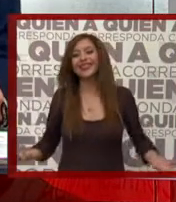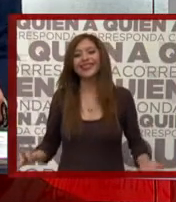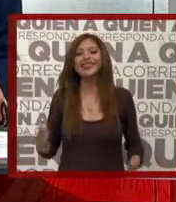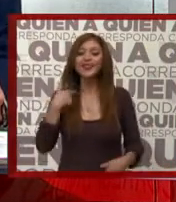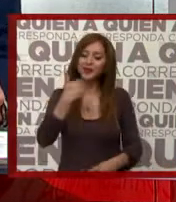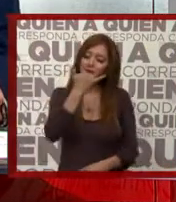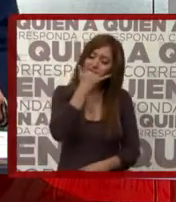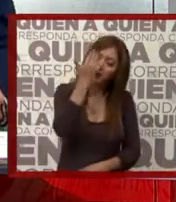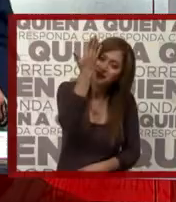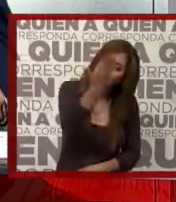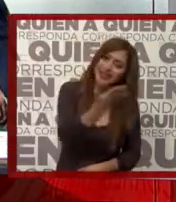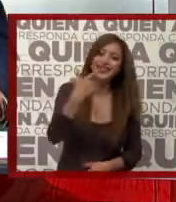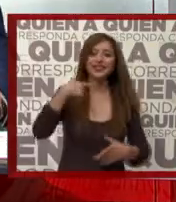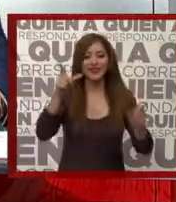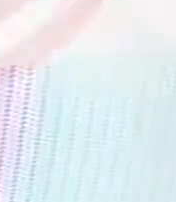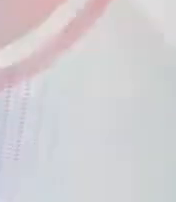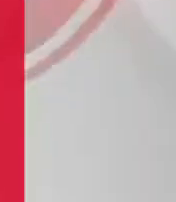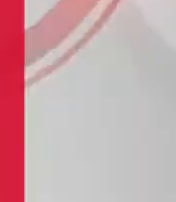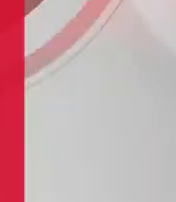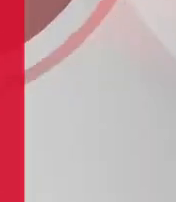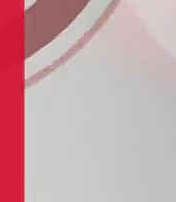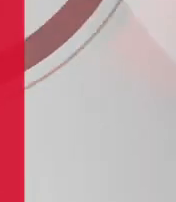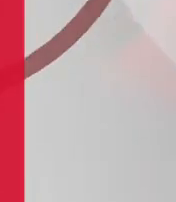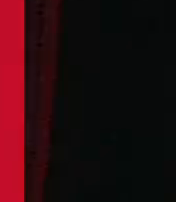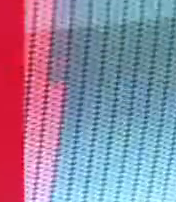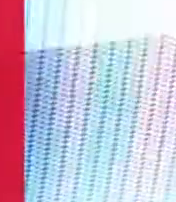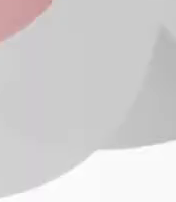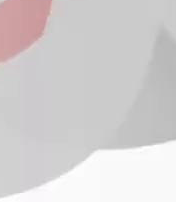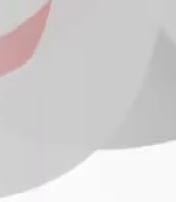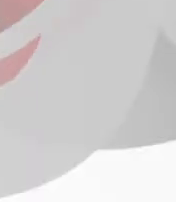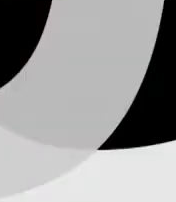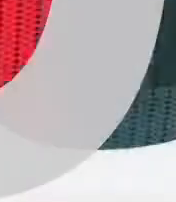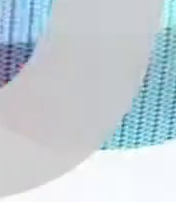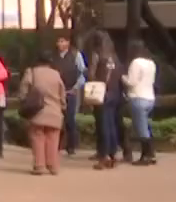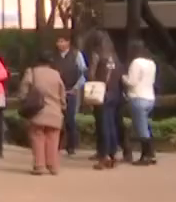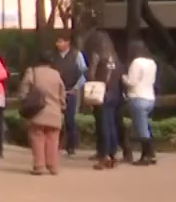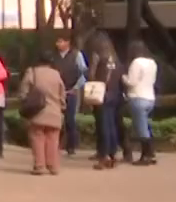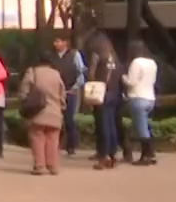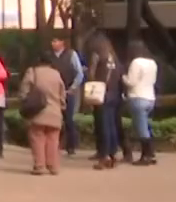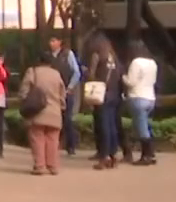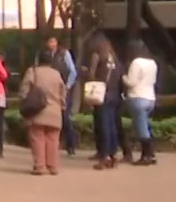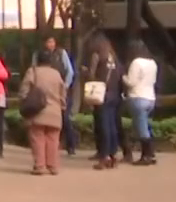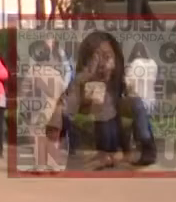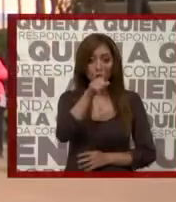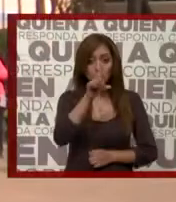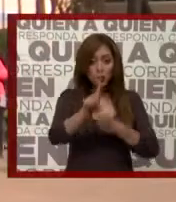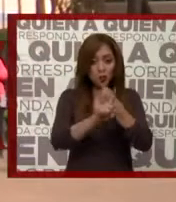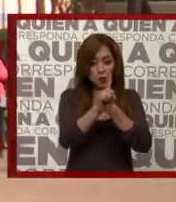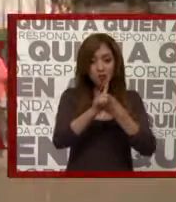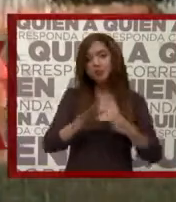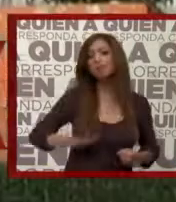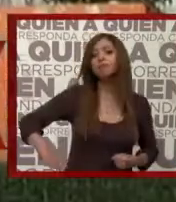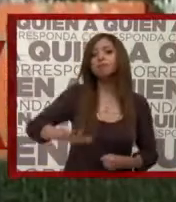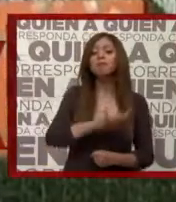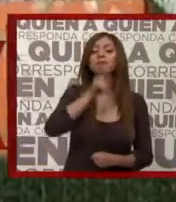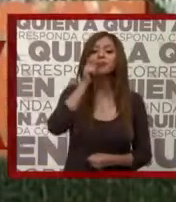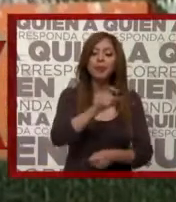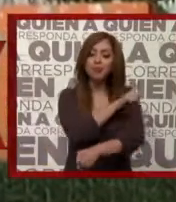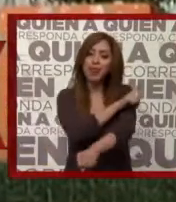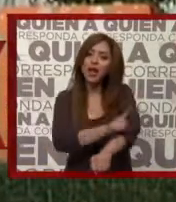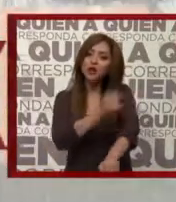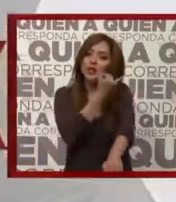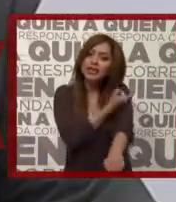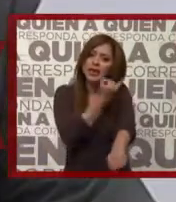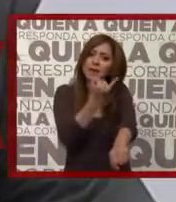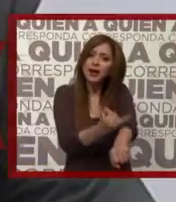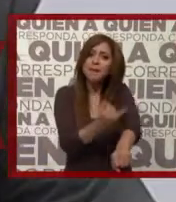Ofrezco una disculpa, me apago y vuelvo de inmediato. Mañana, en A Quien Corresponda. Si ha sido víctima de algún delito en la zona de la delegación